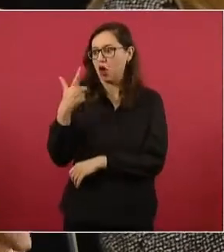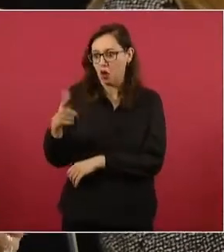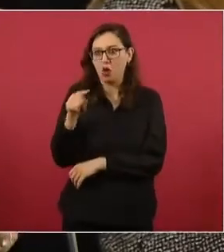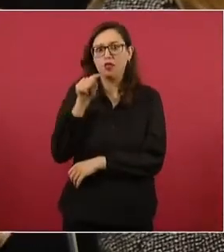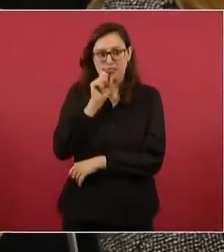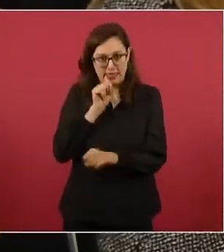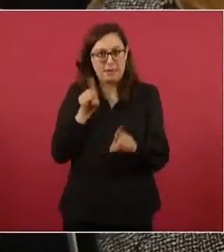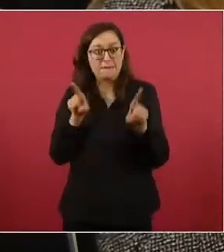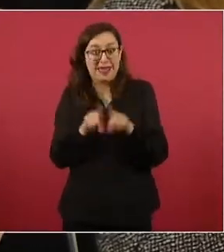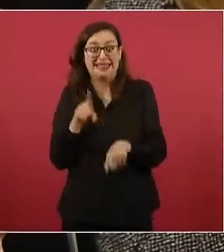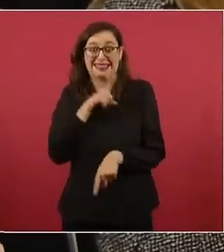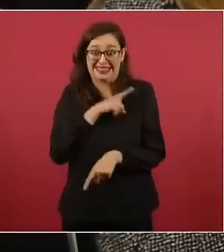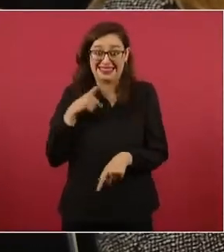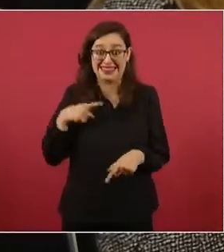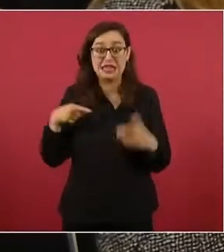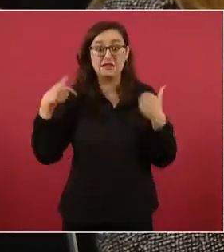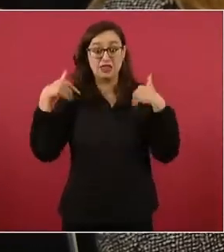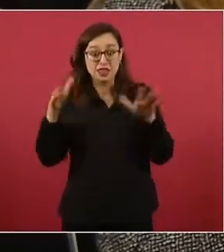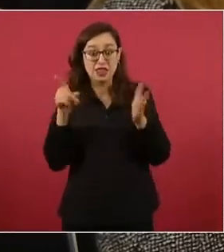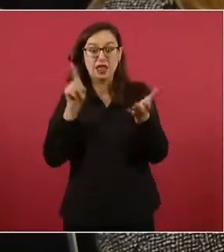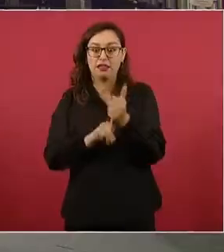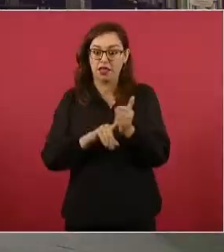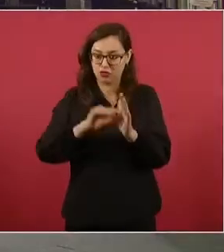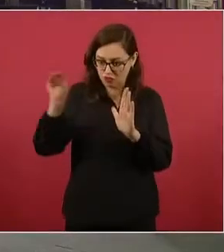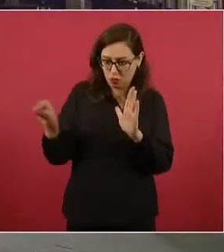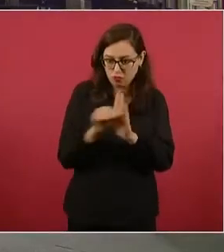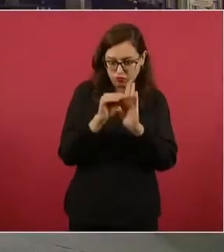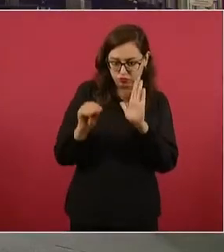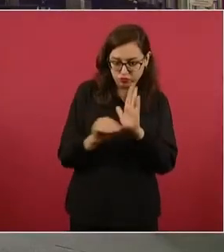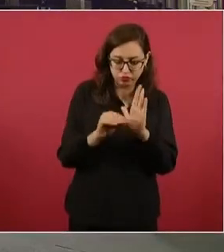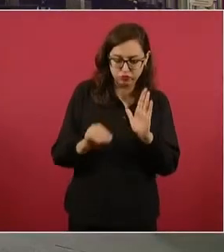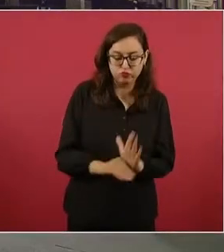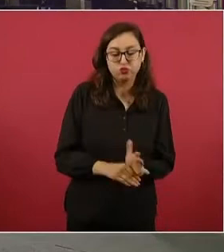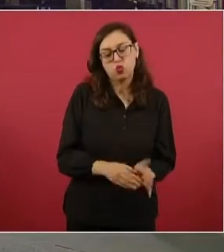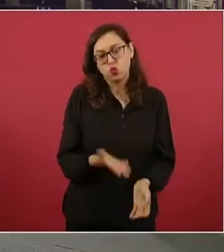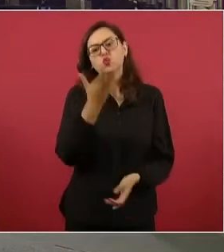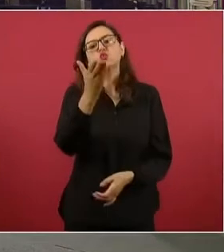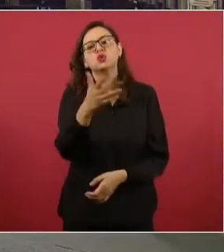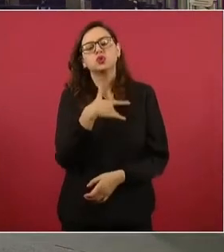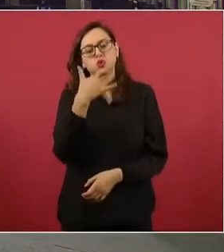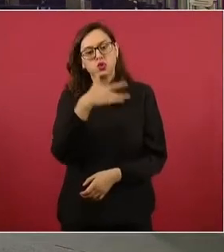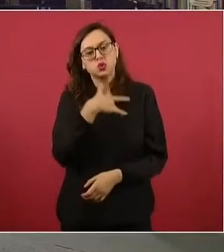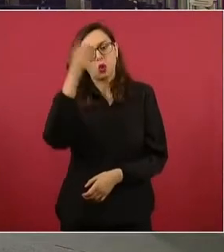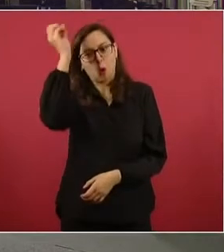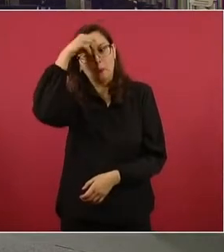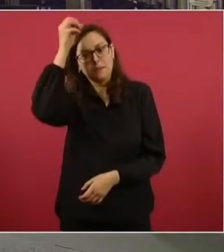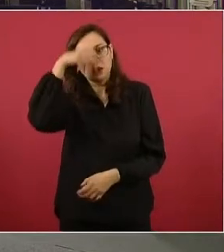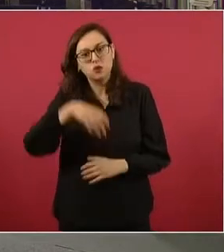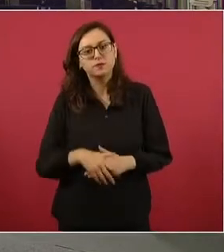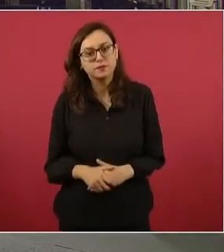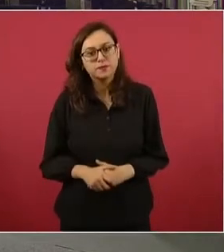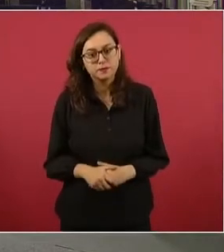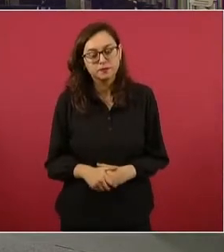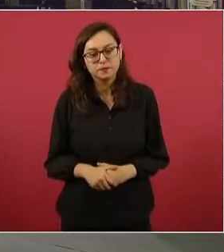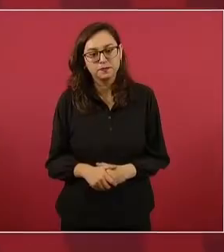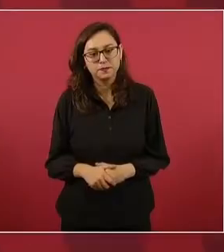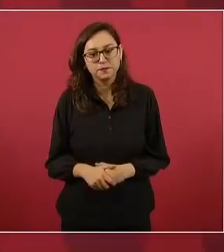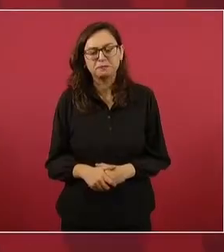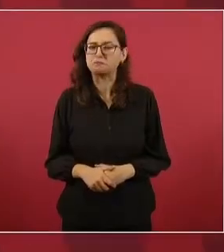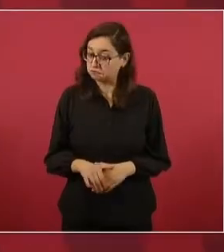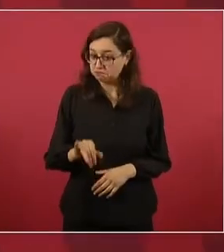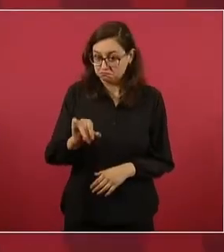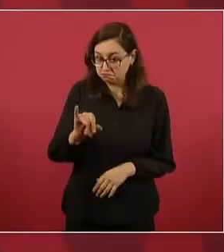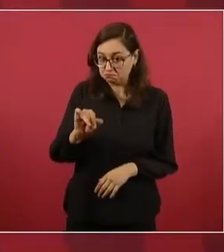salud se tomen en cuenta estas disciplinas alternativas? Que estoy de acuerdo, todo tipo